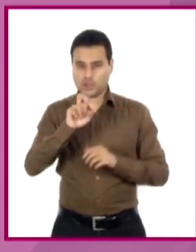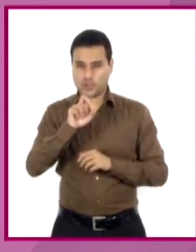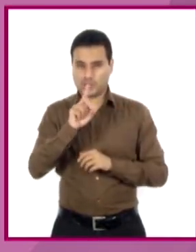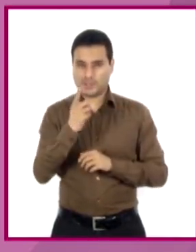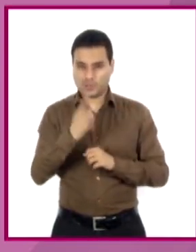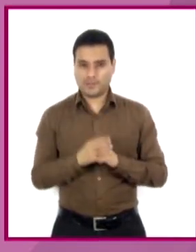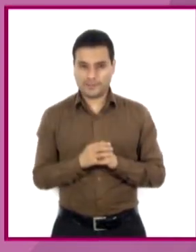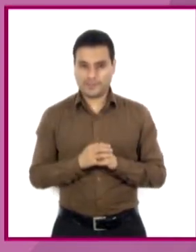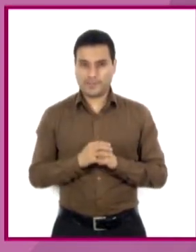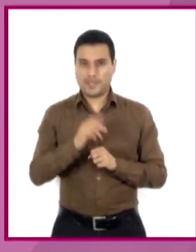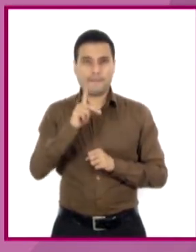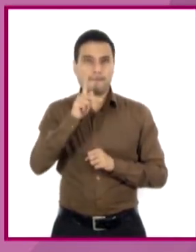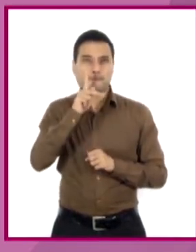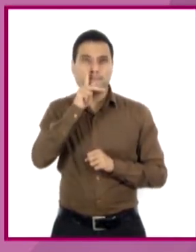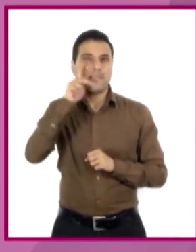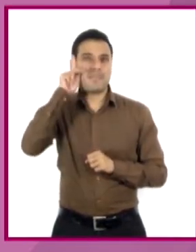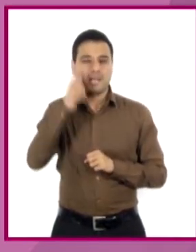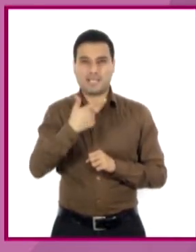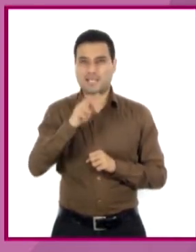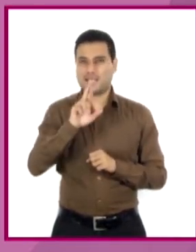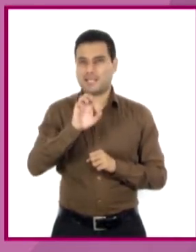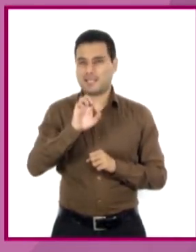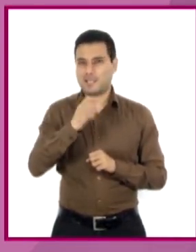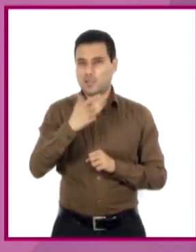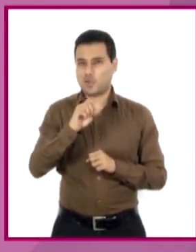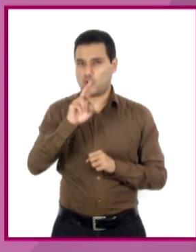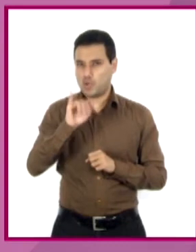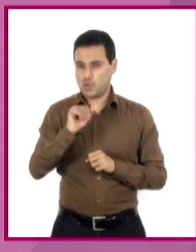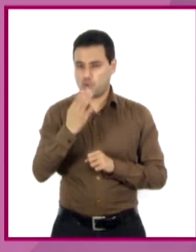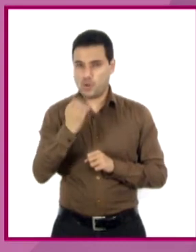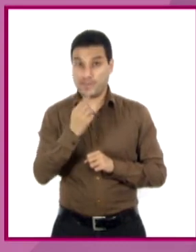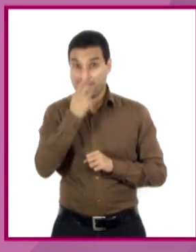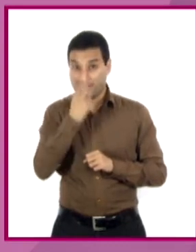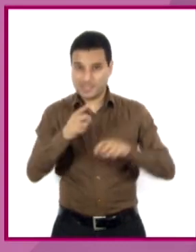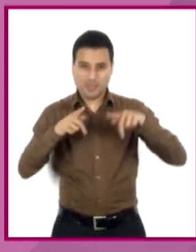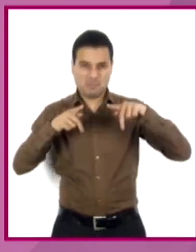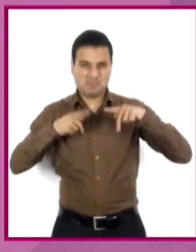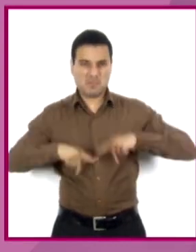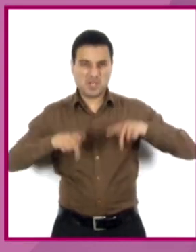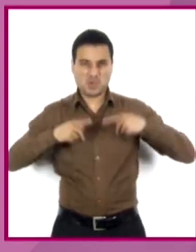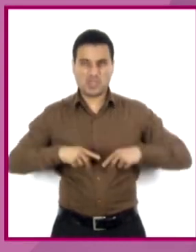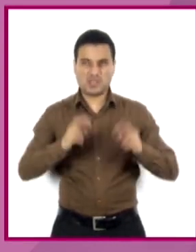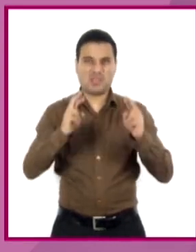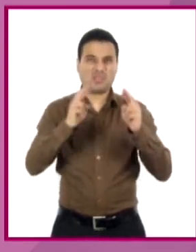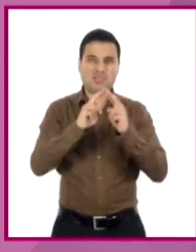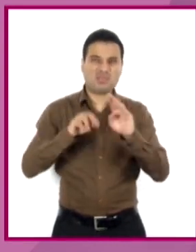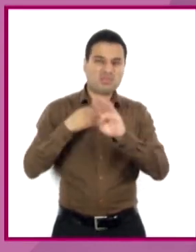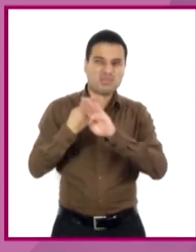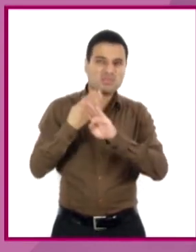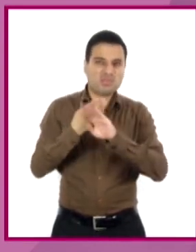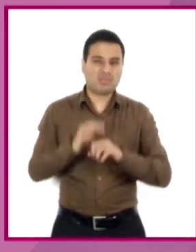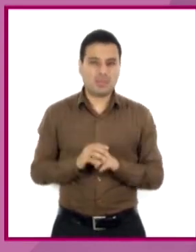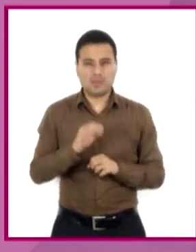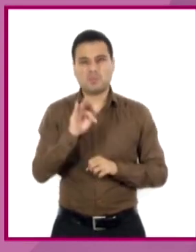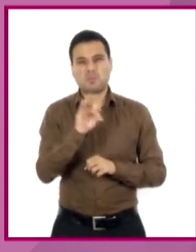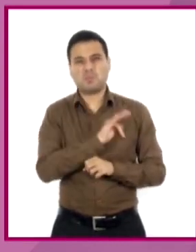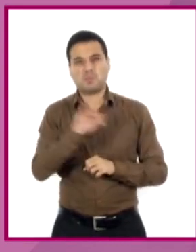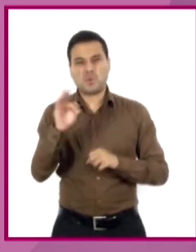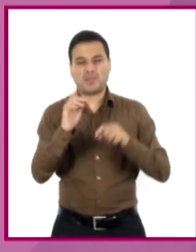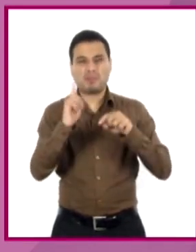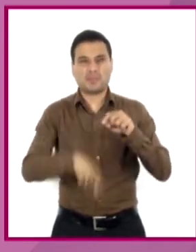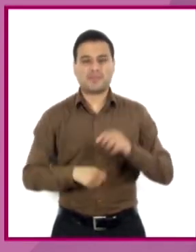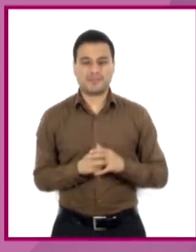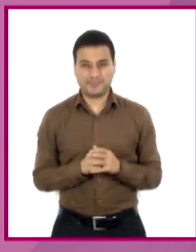IX creó un tribunal con el objetivo de acabar con la herejía, es decir, con todo lo que se oponía a los dogmas de la fe